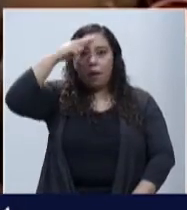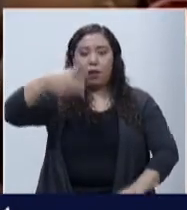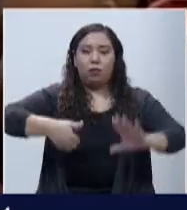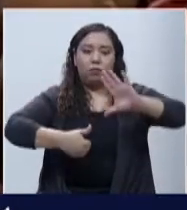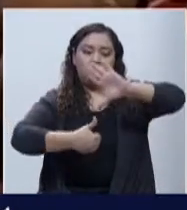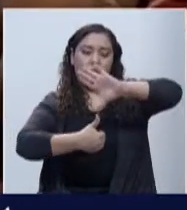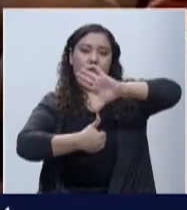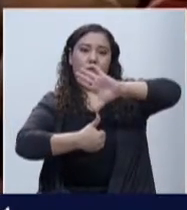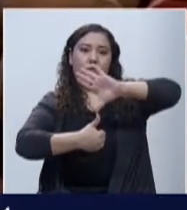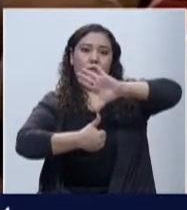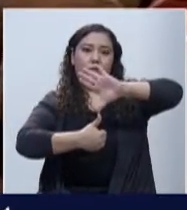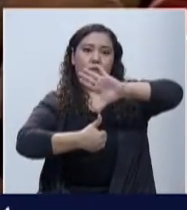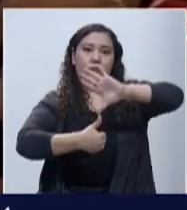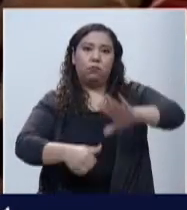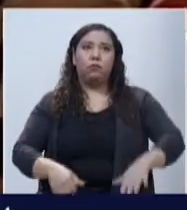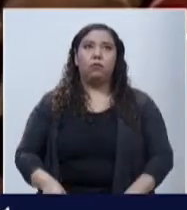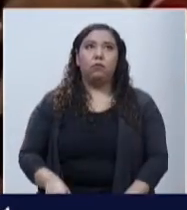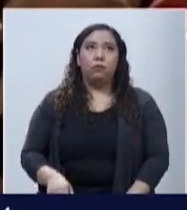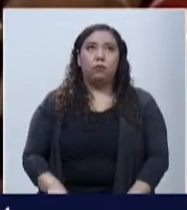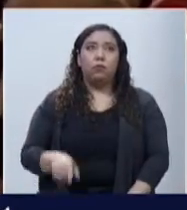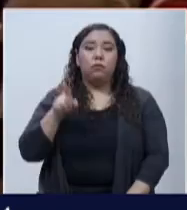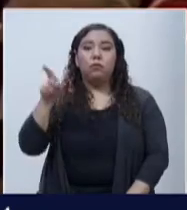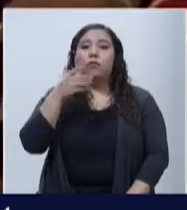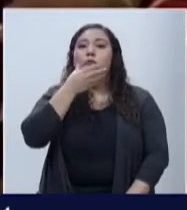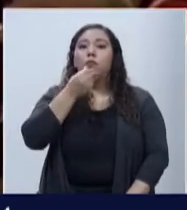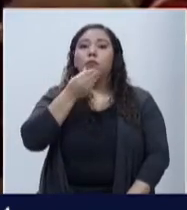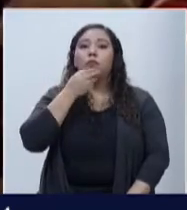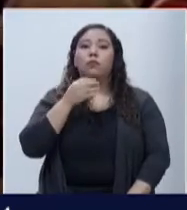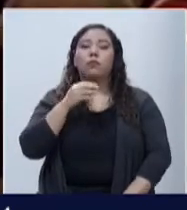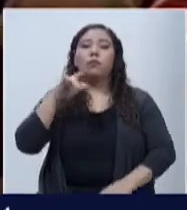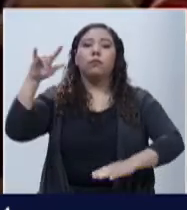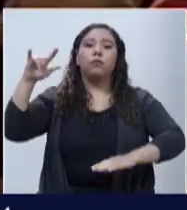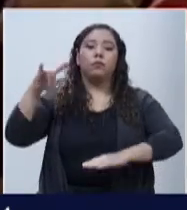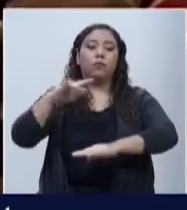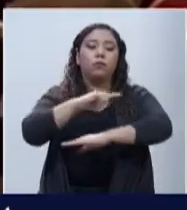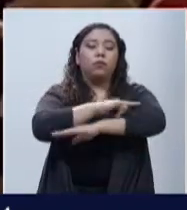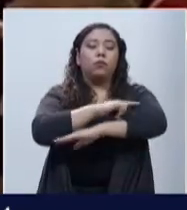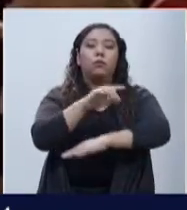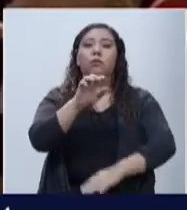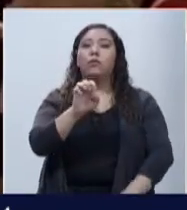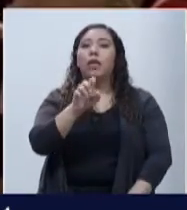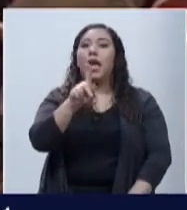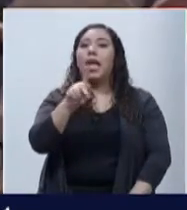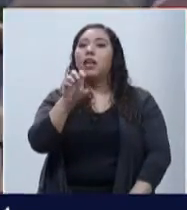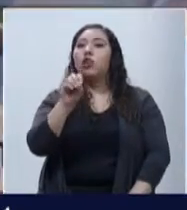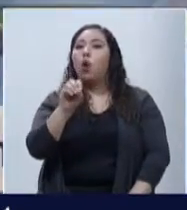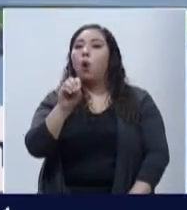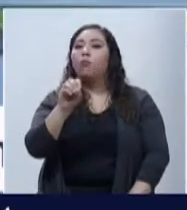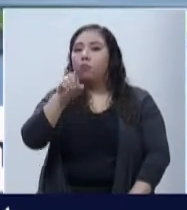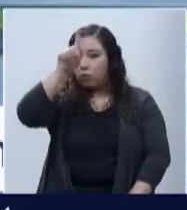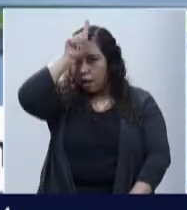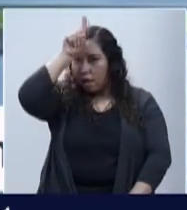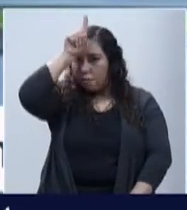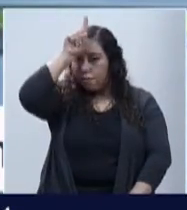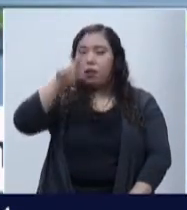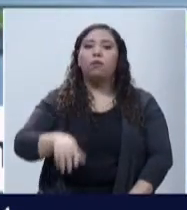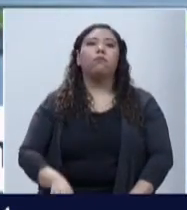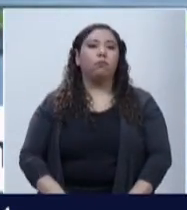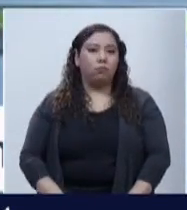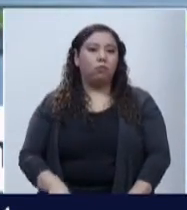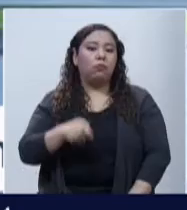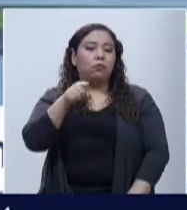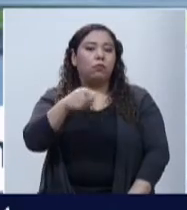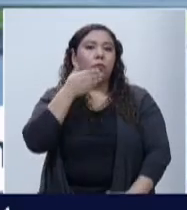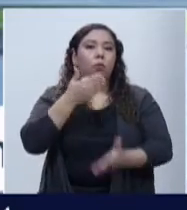martín kaplan representante de aeropuertos del grupo en community dijo que esta participación forma parte del